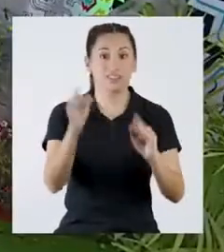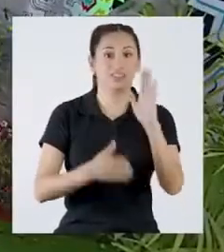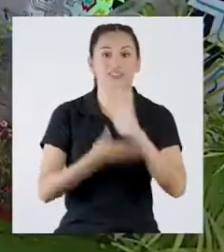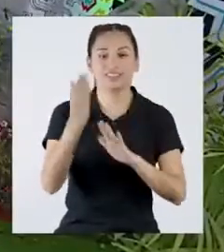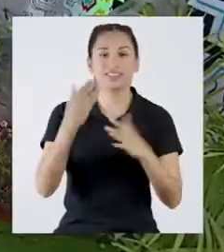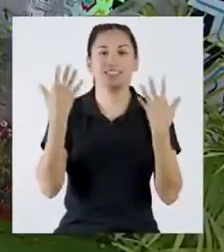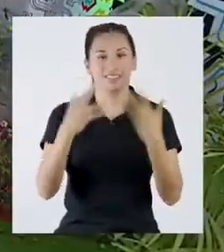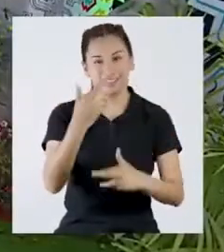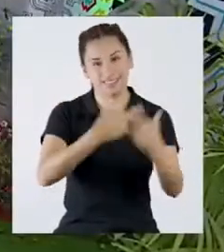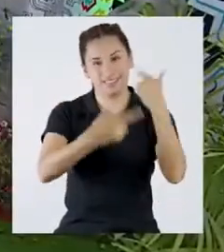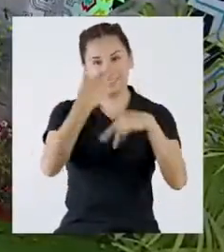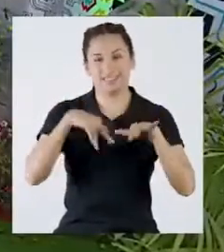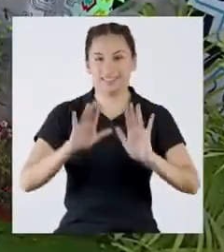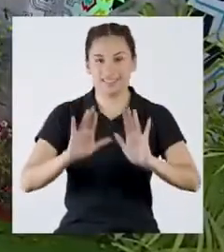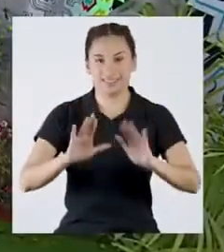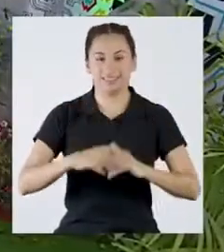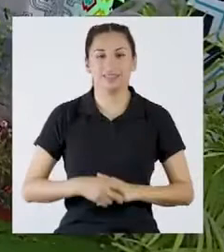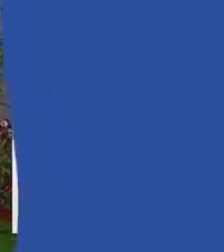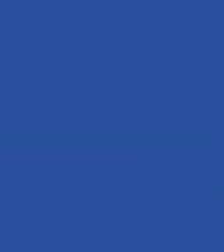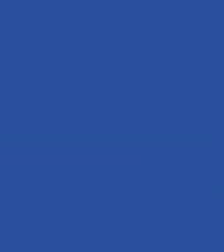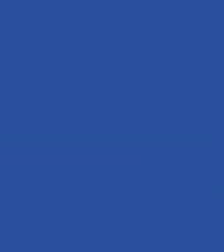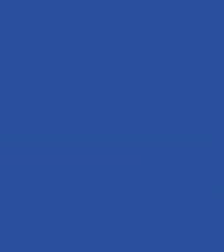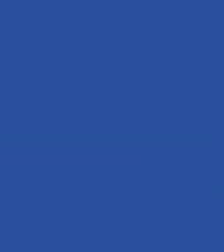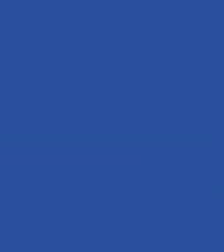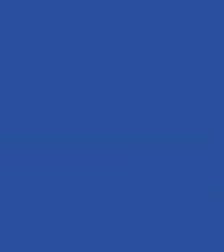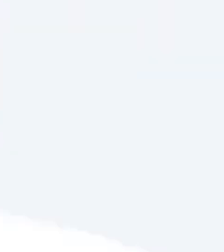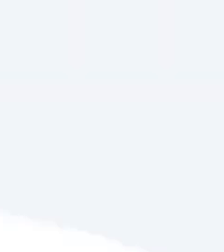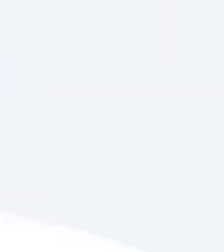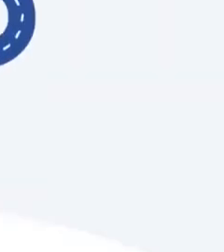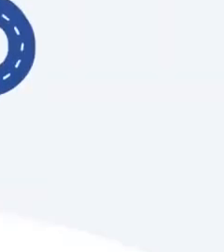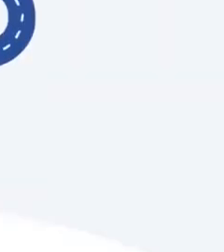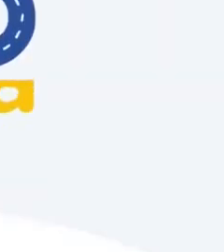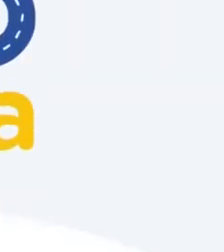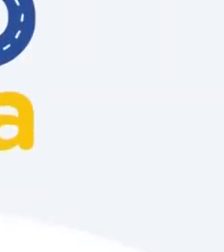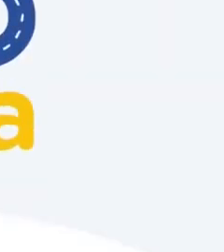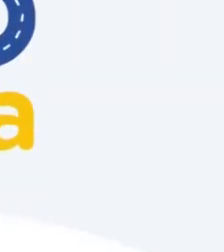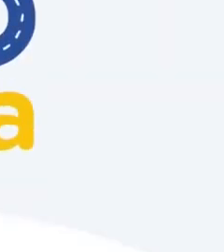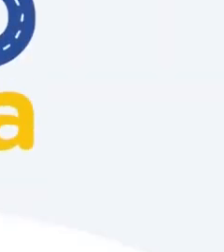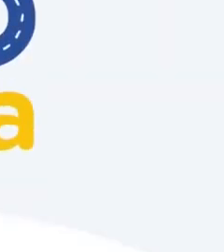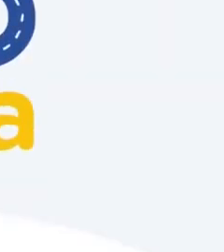no se muevan, que ya volvemos.